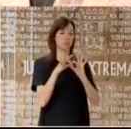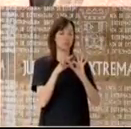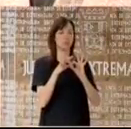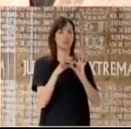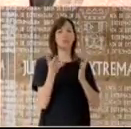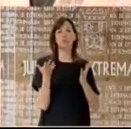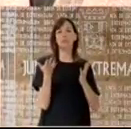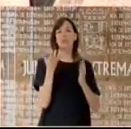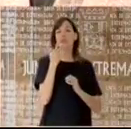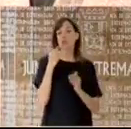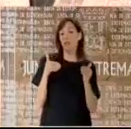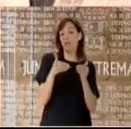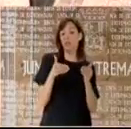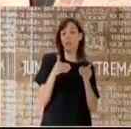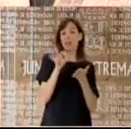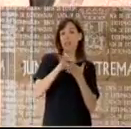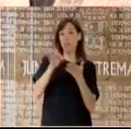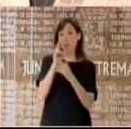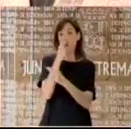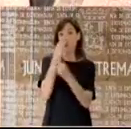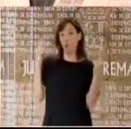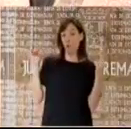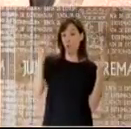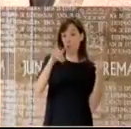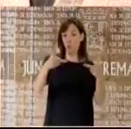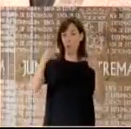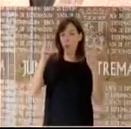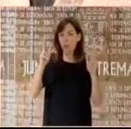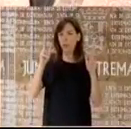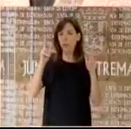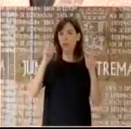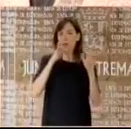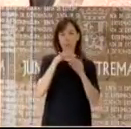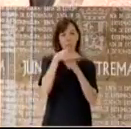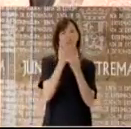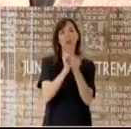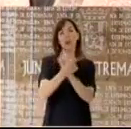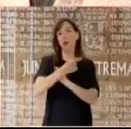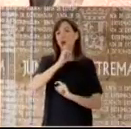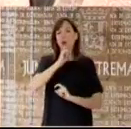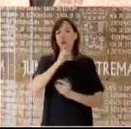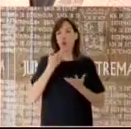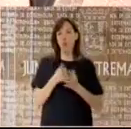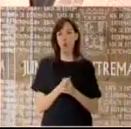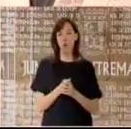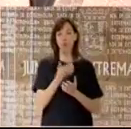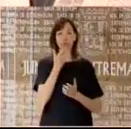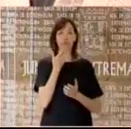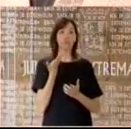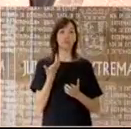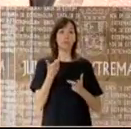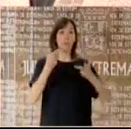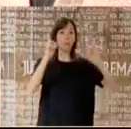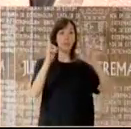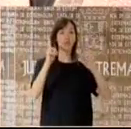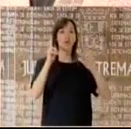cuando se licite la obligación de servicio público para los vuelos, ¿qué cambia de lo que tenemos ahora? Quiero decir, la licitación